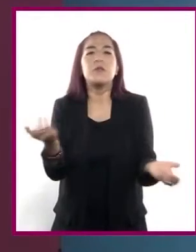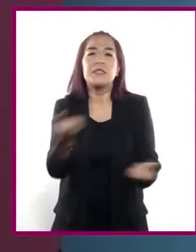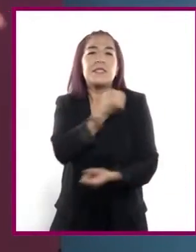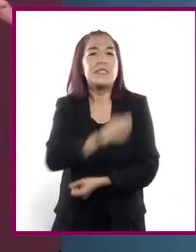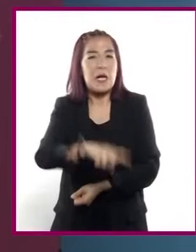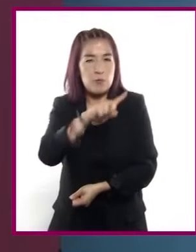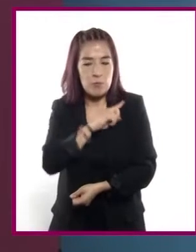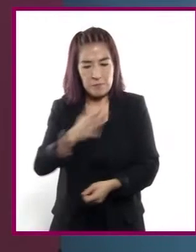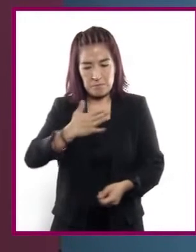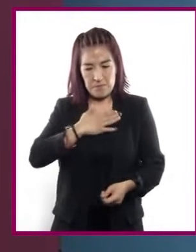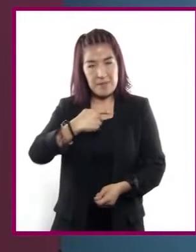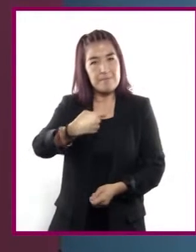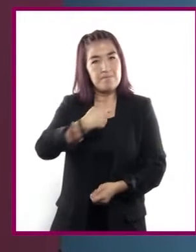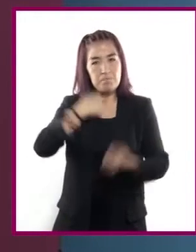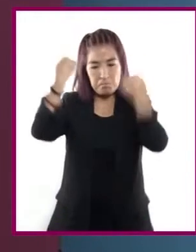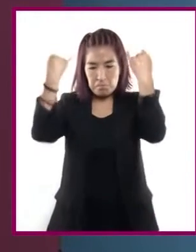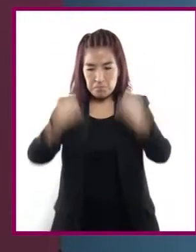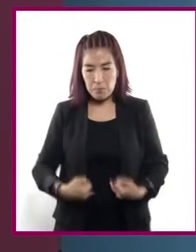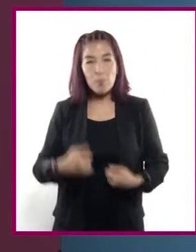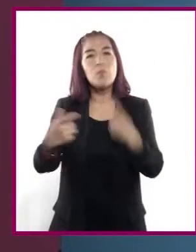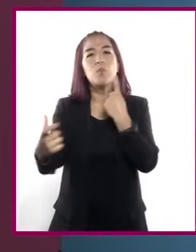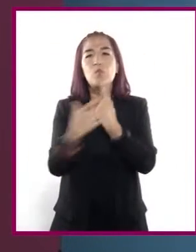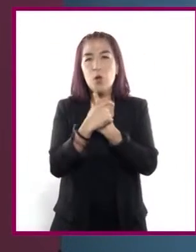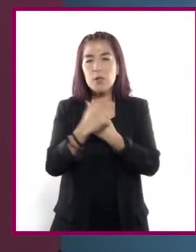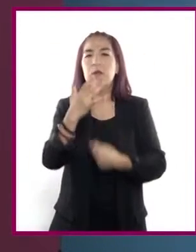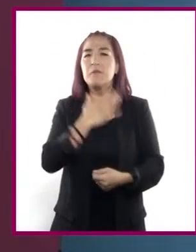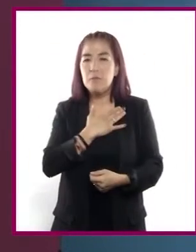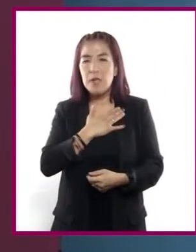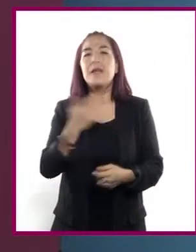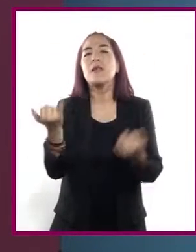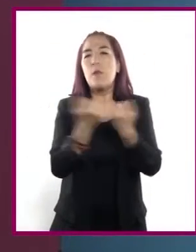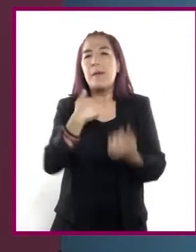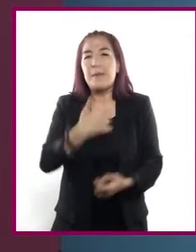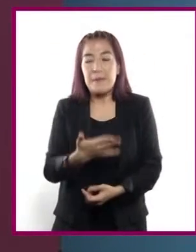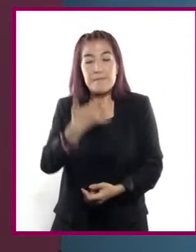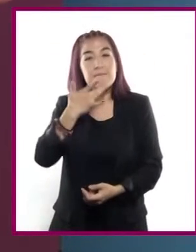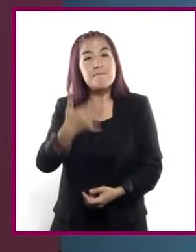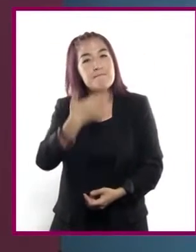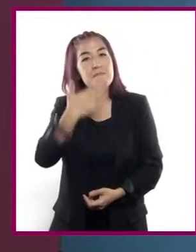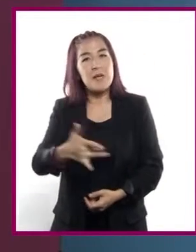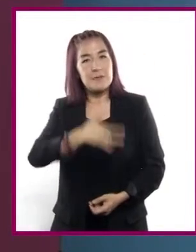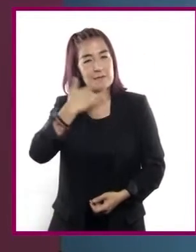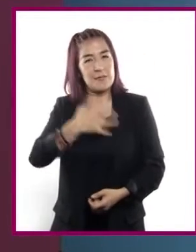identidad, protección y bienestar socioemocional, por